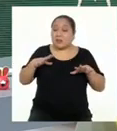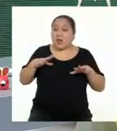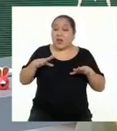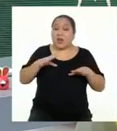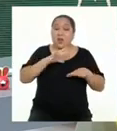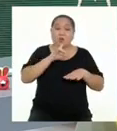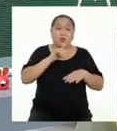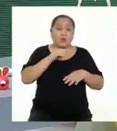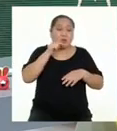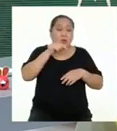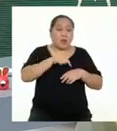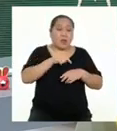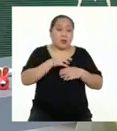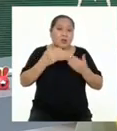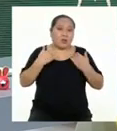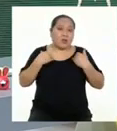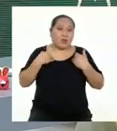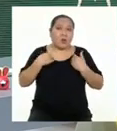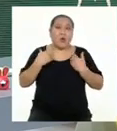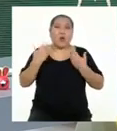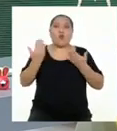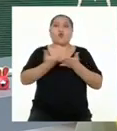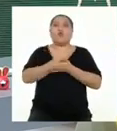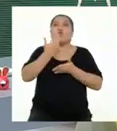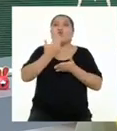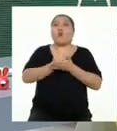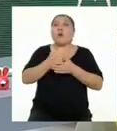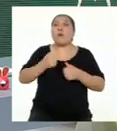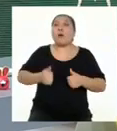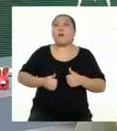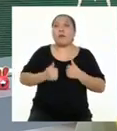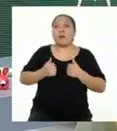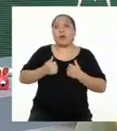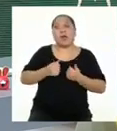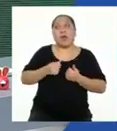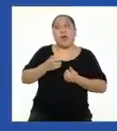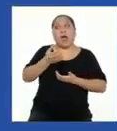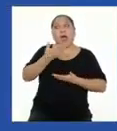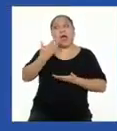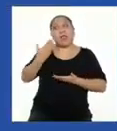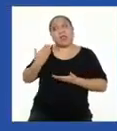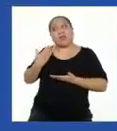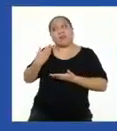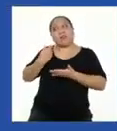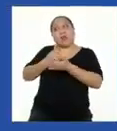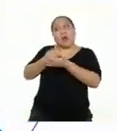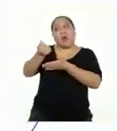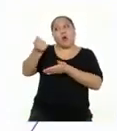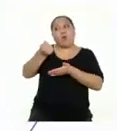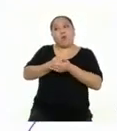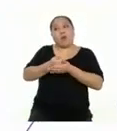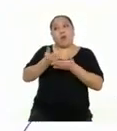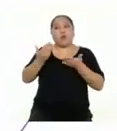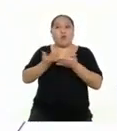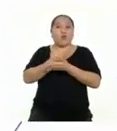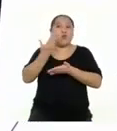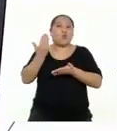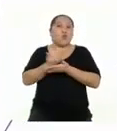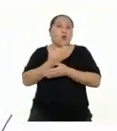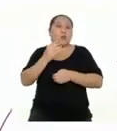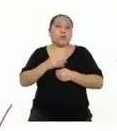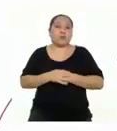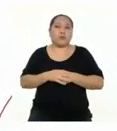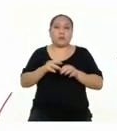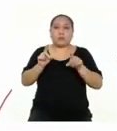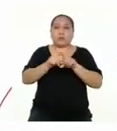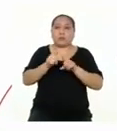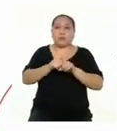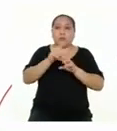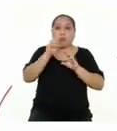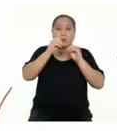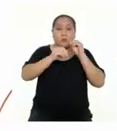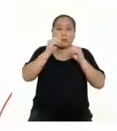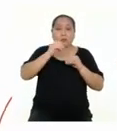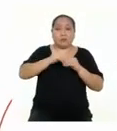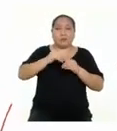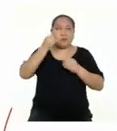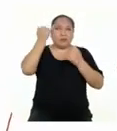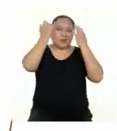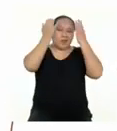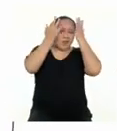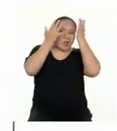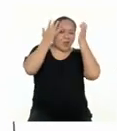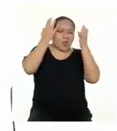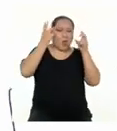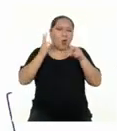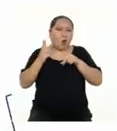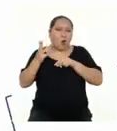o evaluar darle una nueva vida antes de decidir comprar unos nuevos. También podemos ponernos